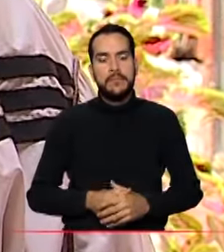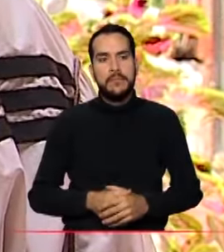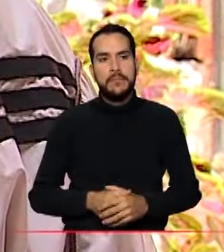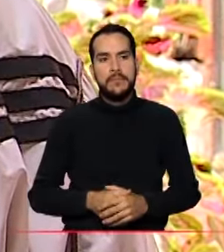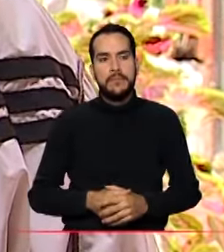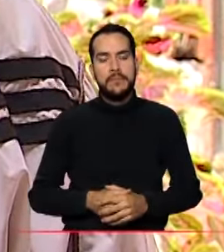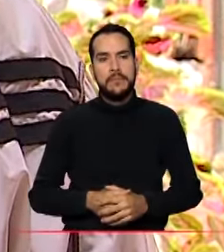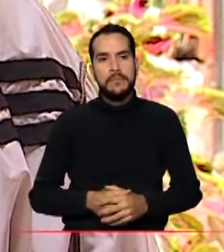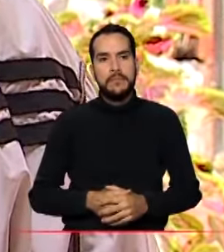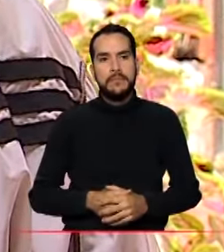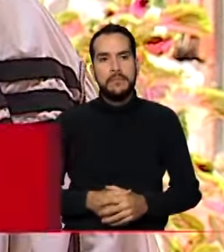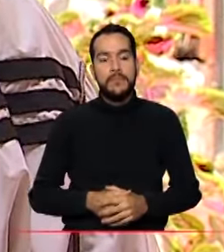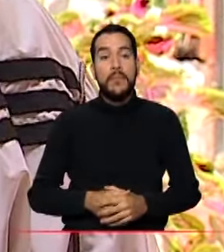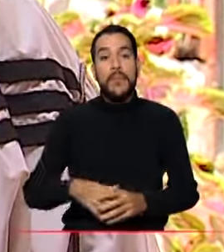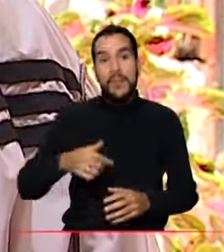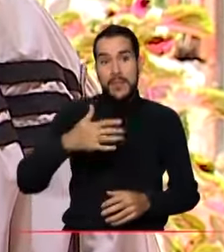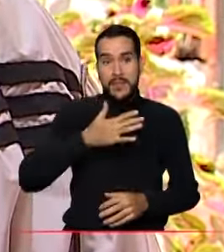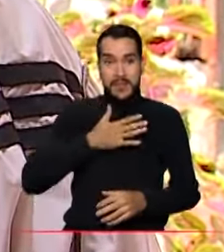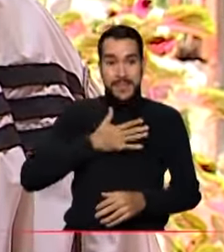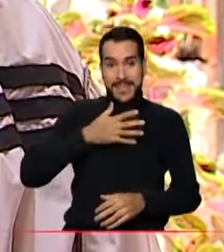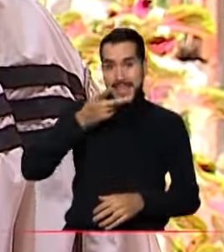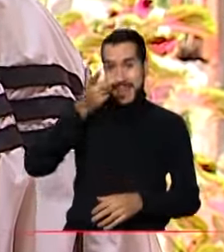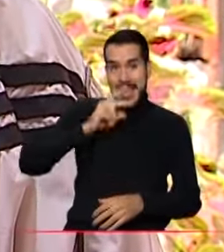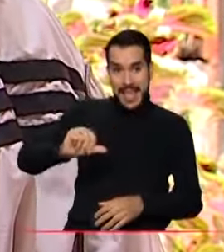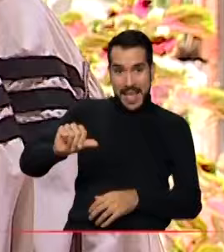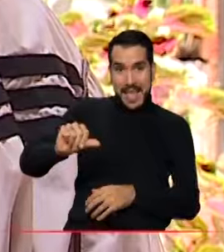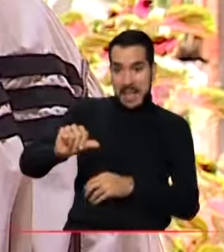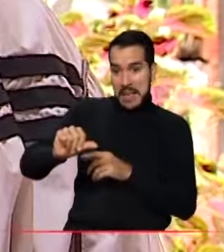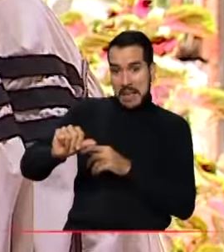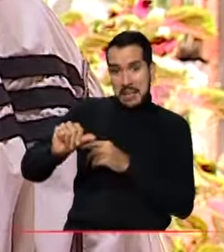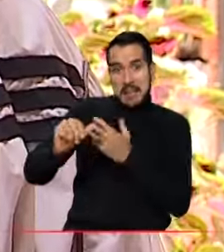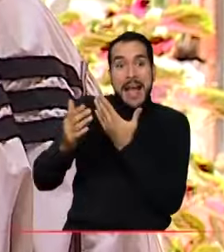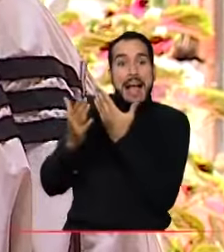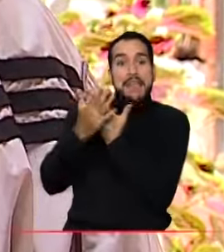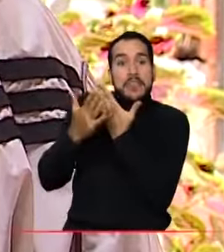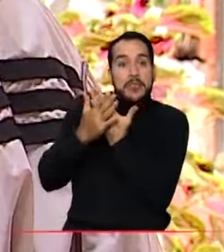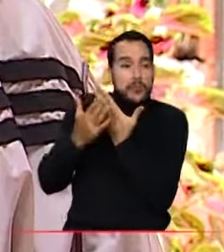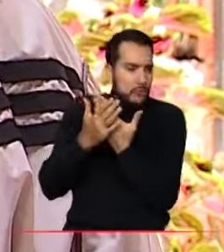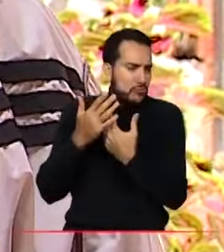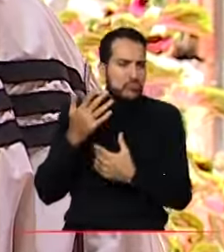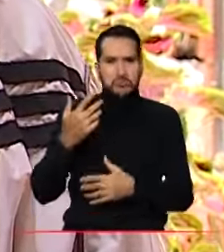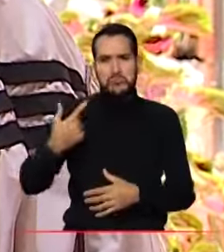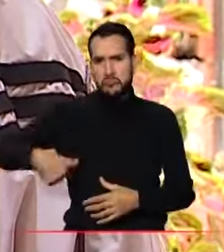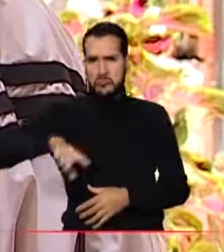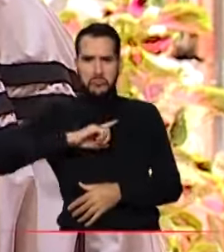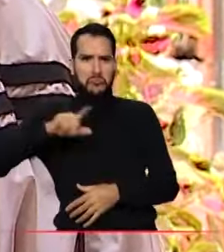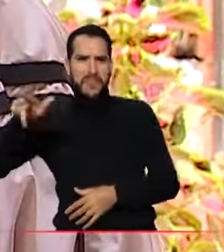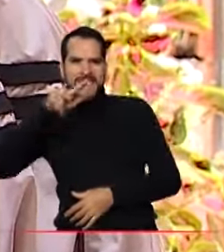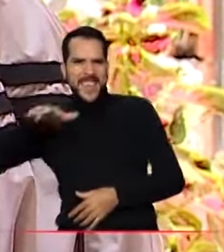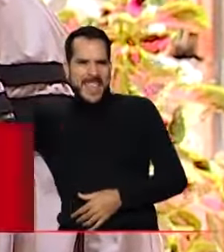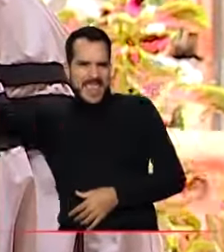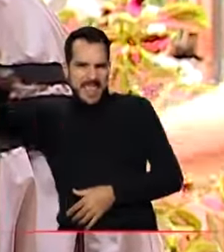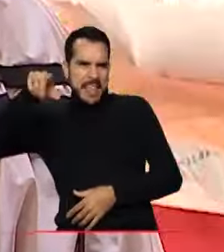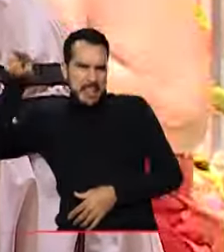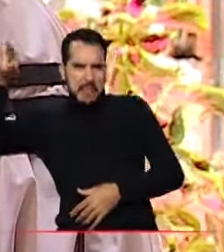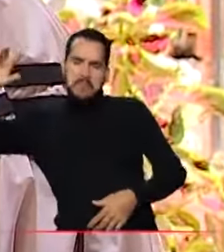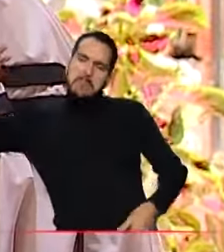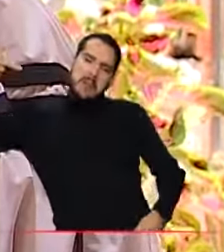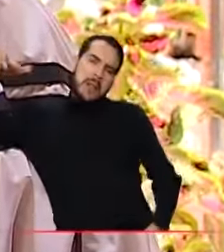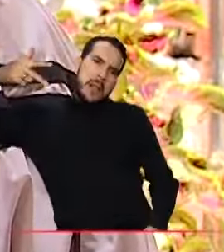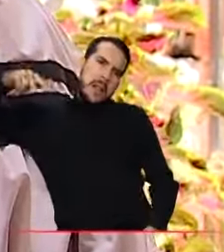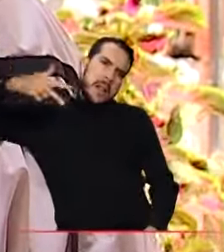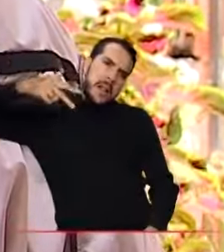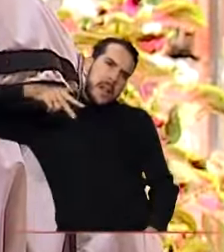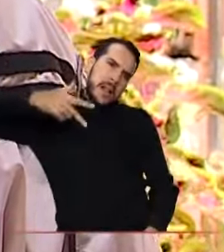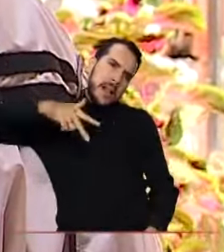Lo que me dice mi hija, de que venían de la finca bajando por un camino y que entonces el padrastro